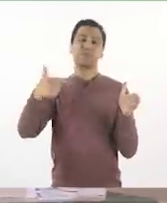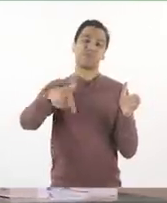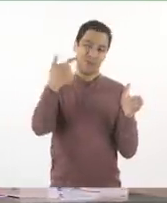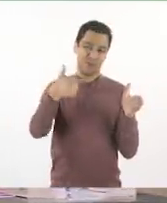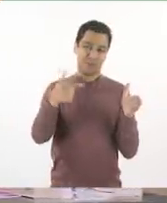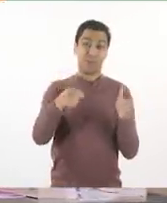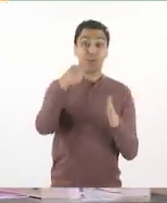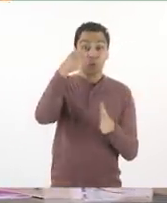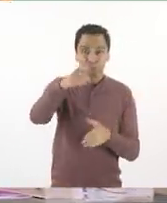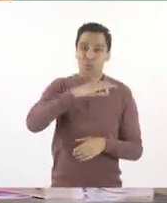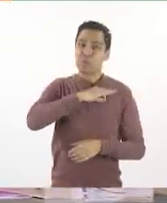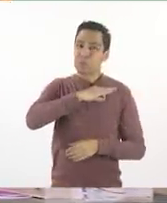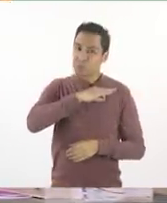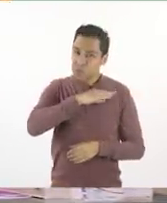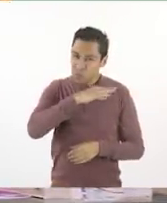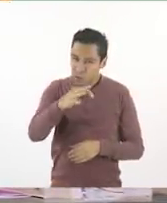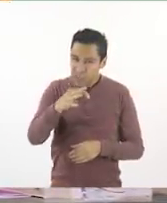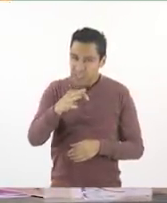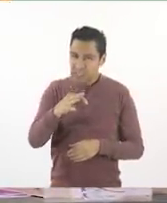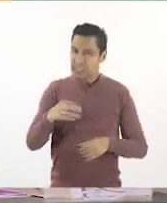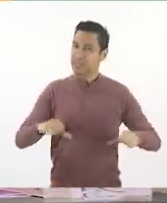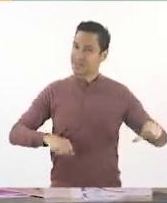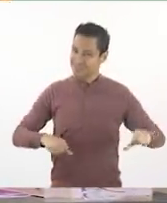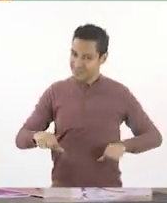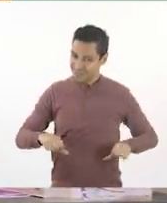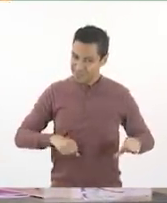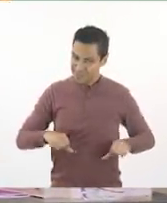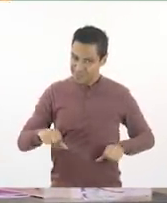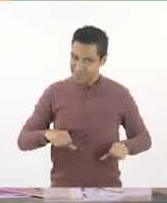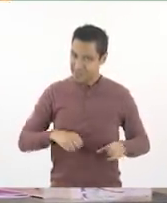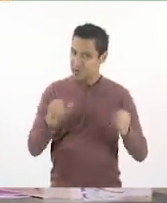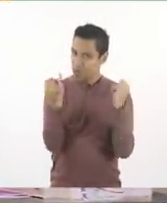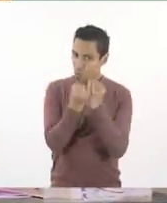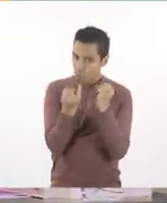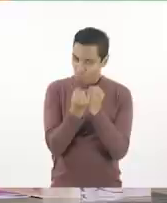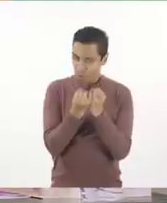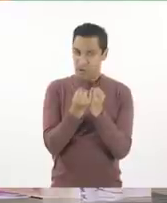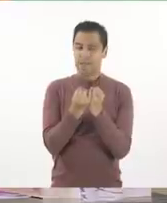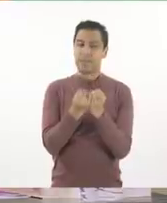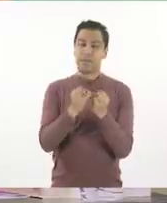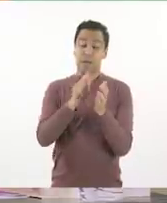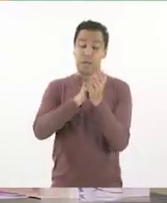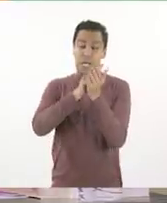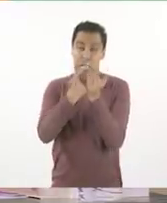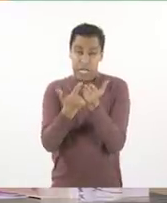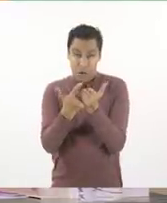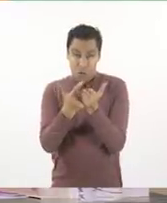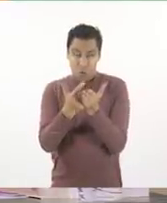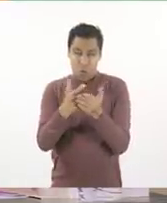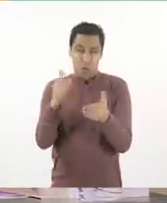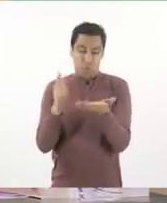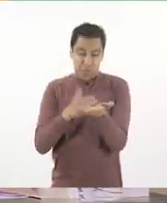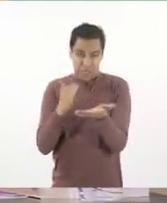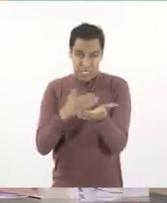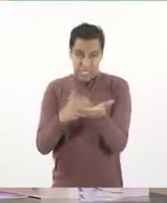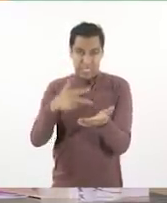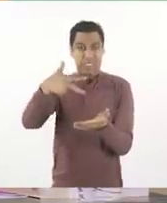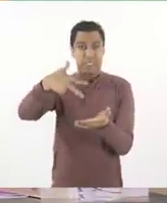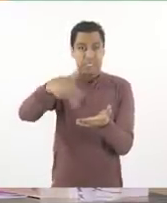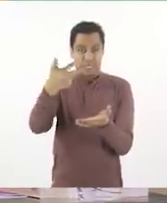ustedes pueden apoyarse en esta actividad para contestar su libro en la página número 13